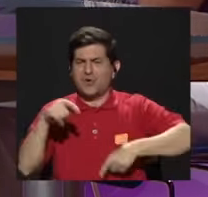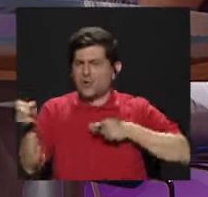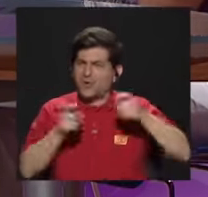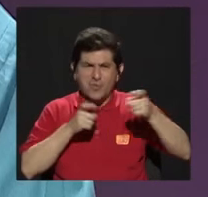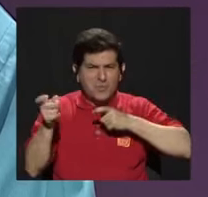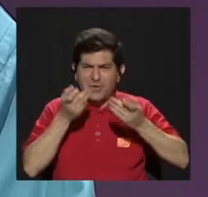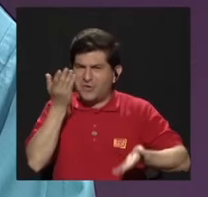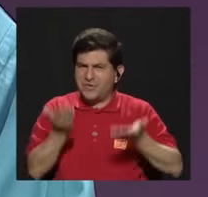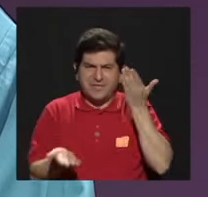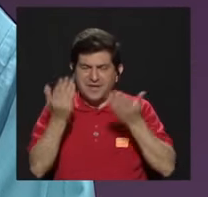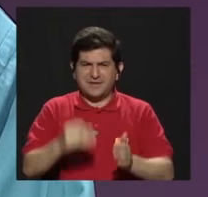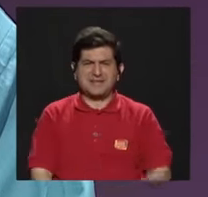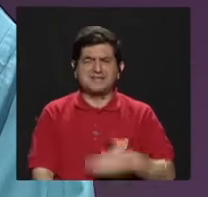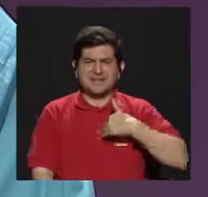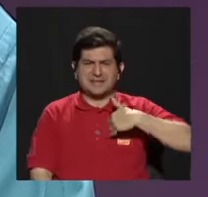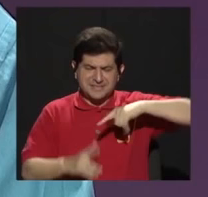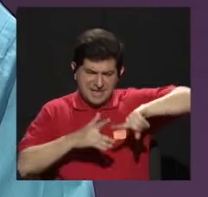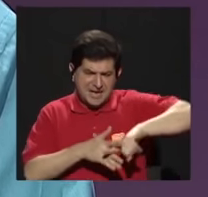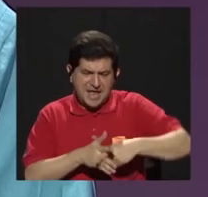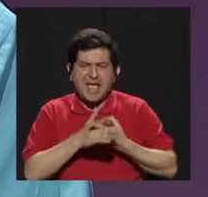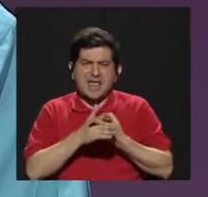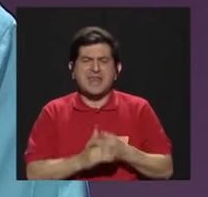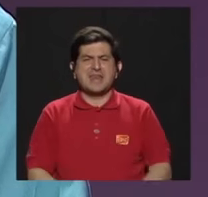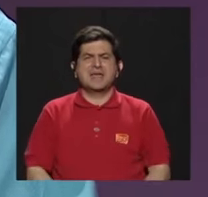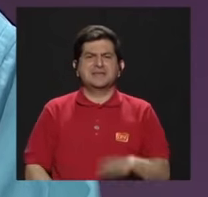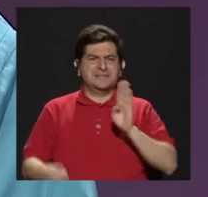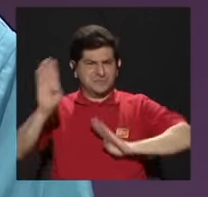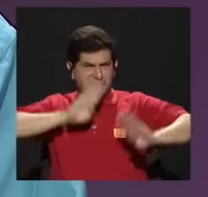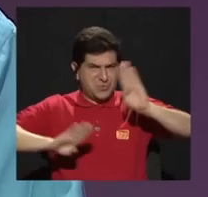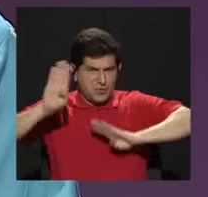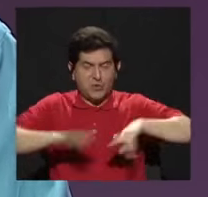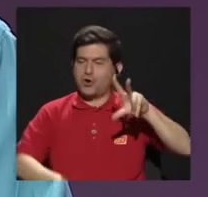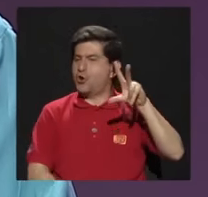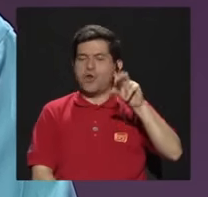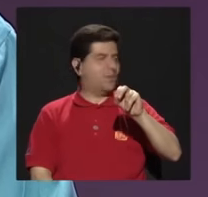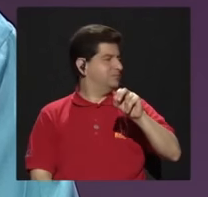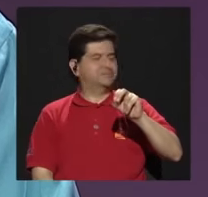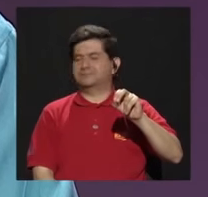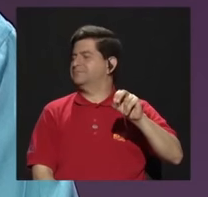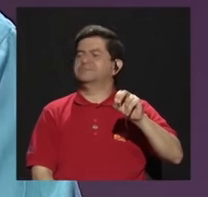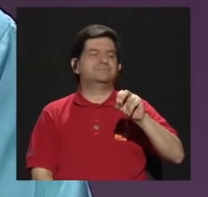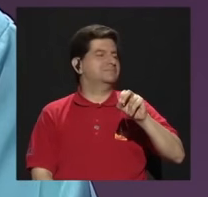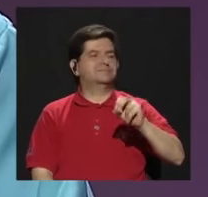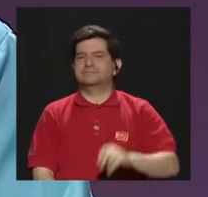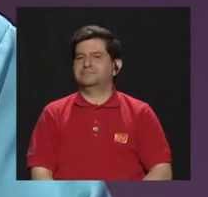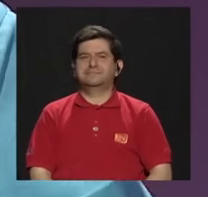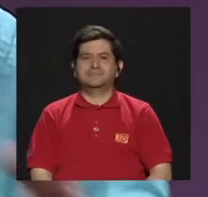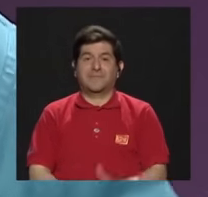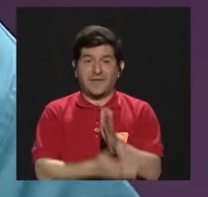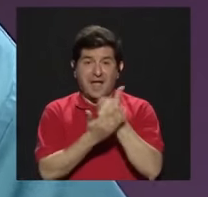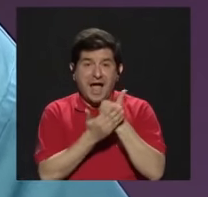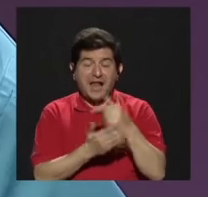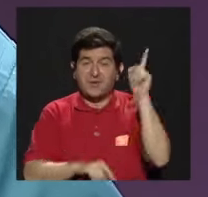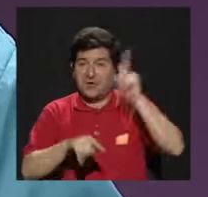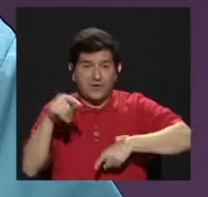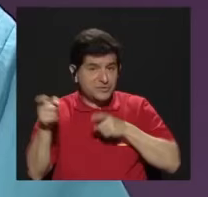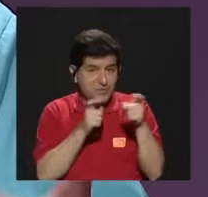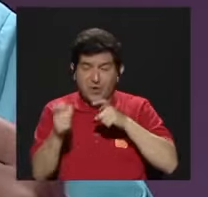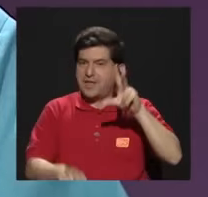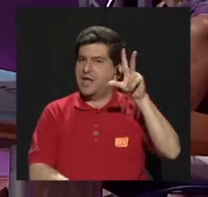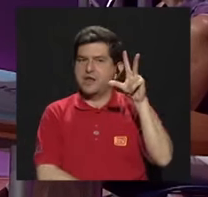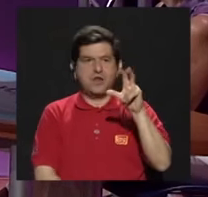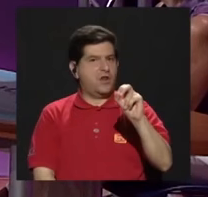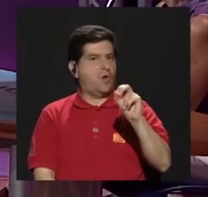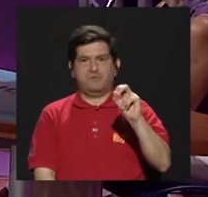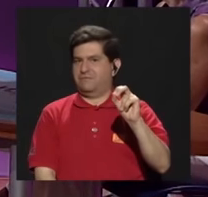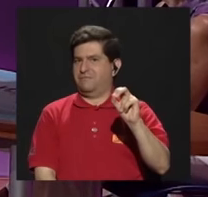porque tiene un origen biológico? No, no es de origen biológico y no es algo incontrolable.